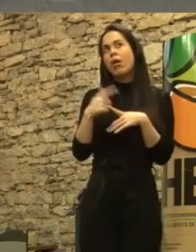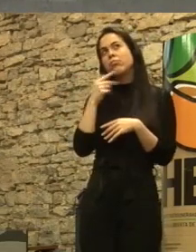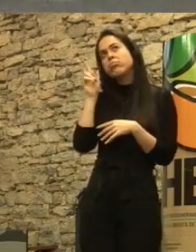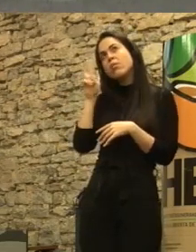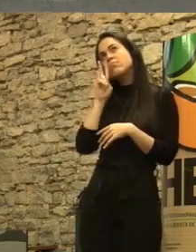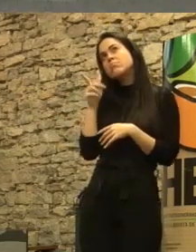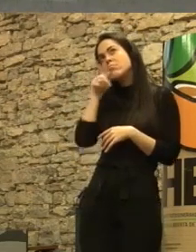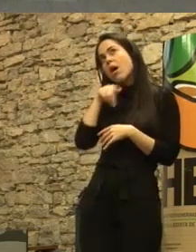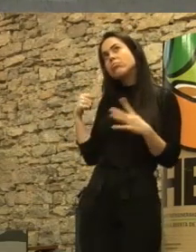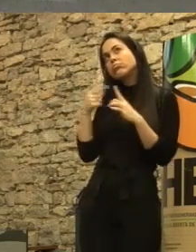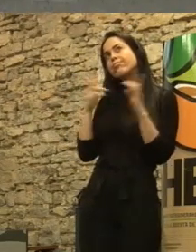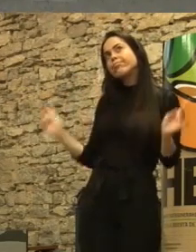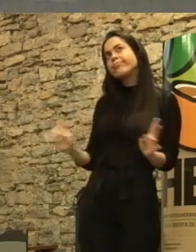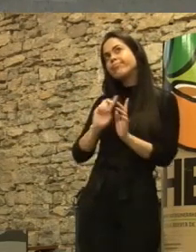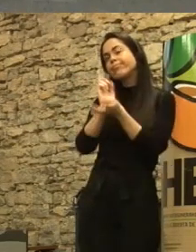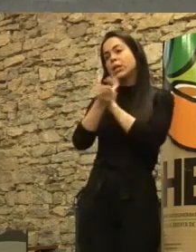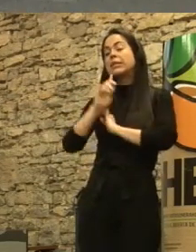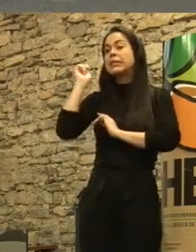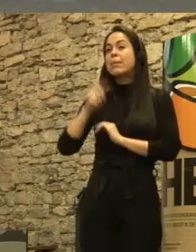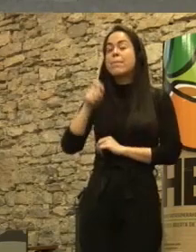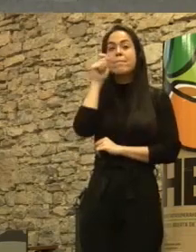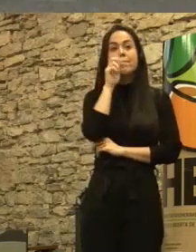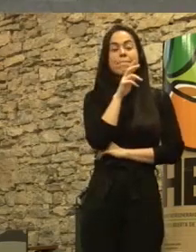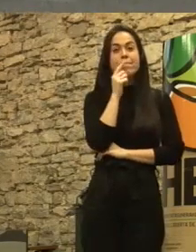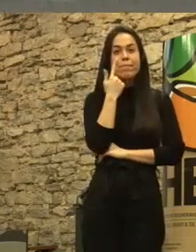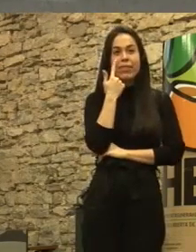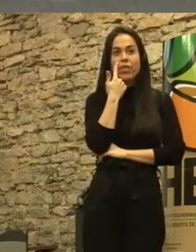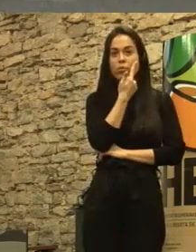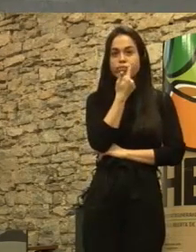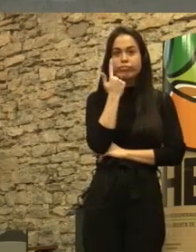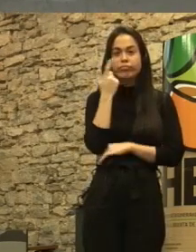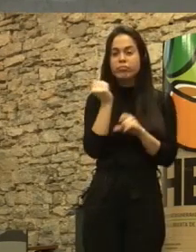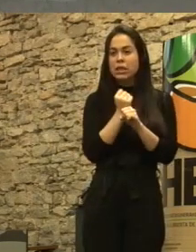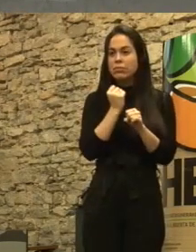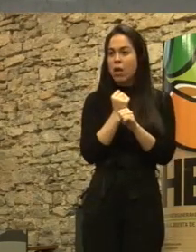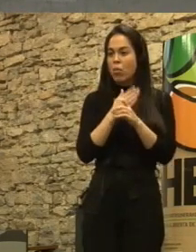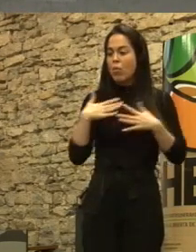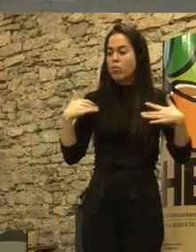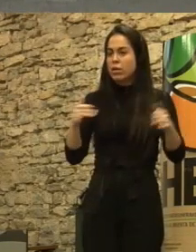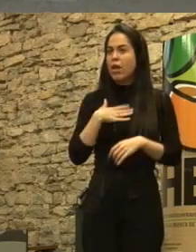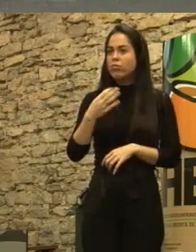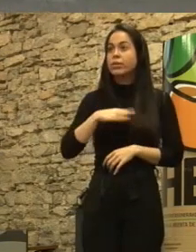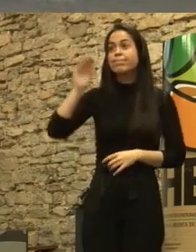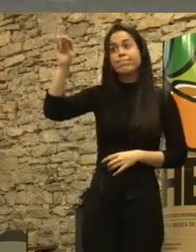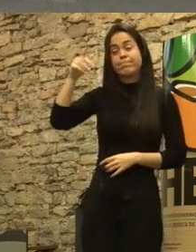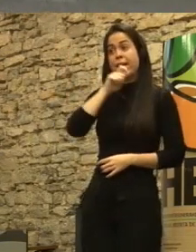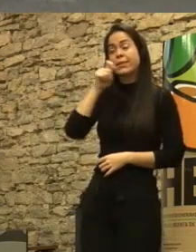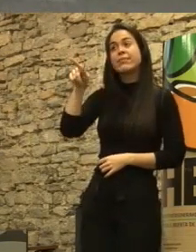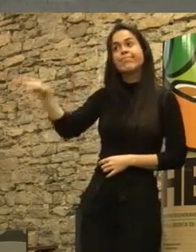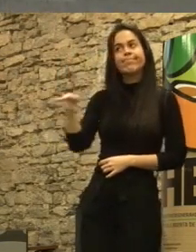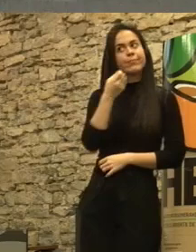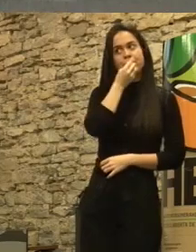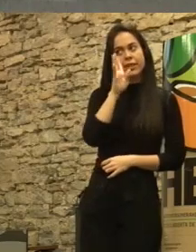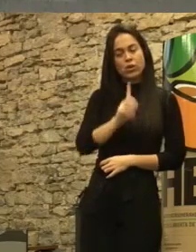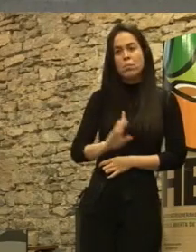trabajo. La inspección de trabajo es algo fascinante, en el sentido de que cualquiera podemos comunicar una irregularidad. Y es una cosa que es importante. Y